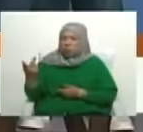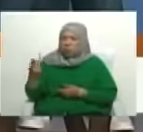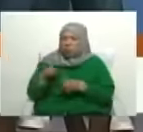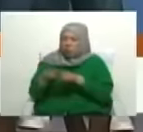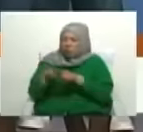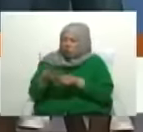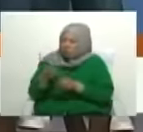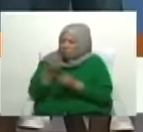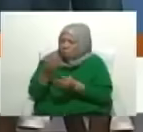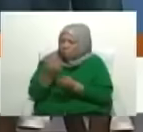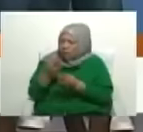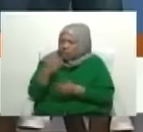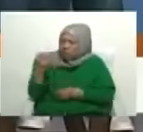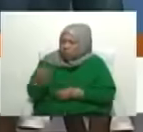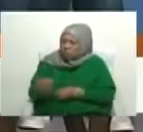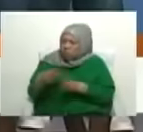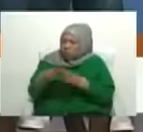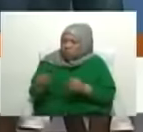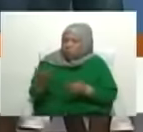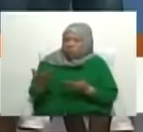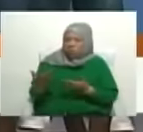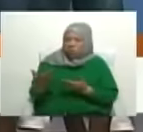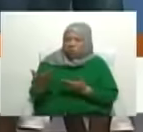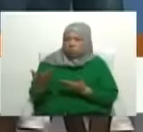confesión, en todo caso.